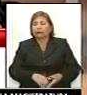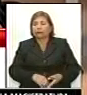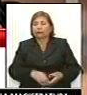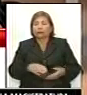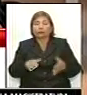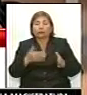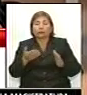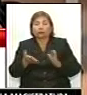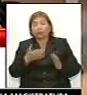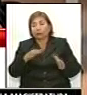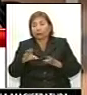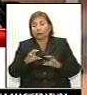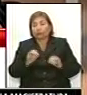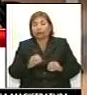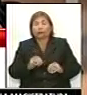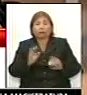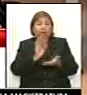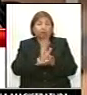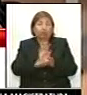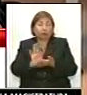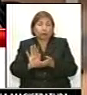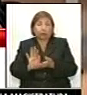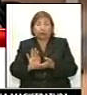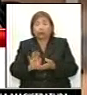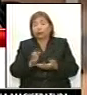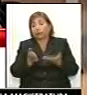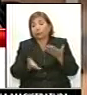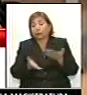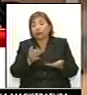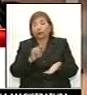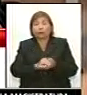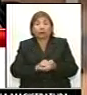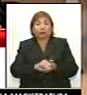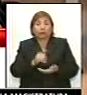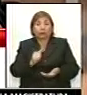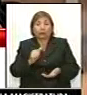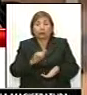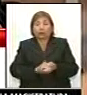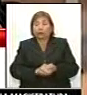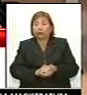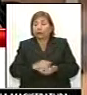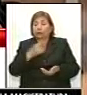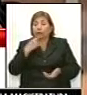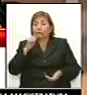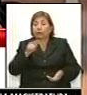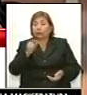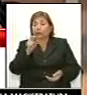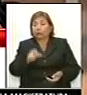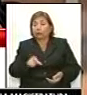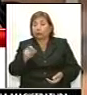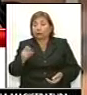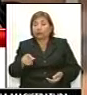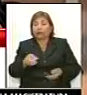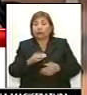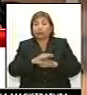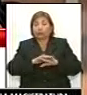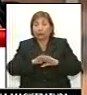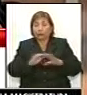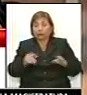hubo algo, tal vez un rechazo, ¿no es cierto?, a que, digamos, esta persona termine